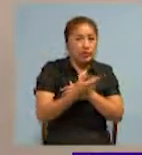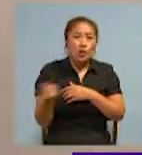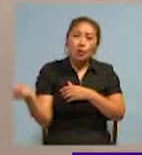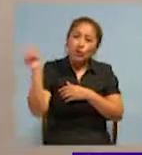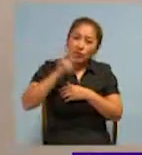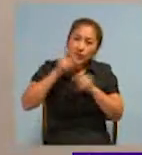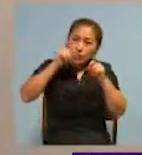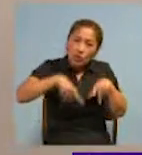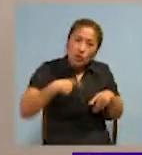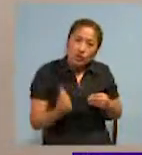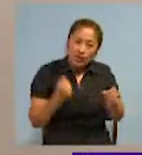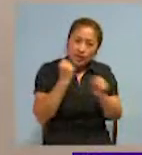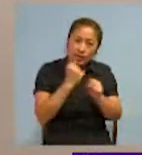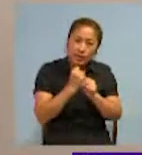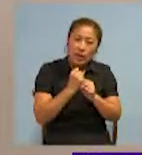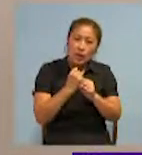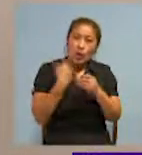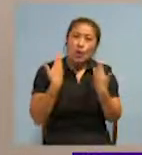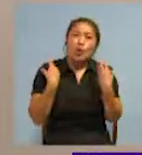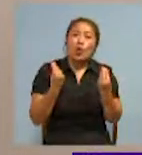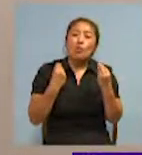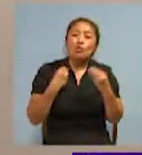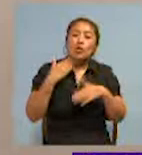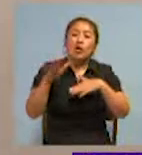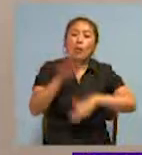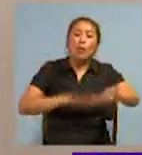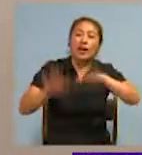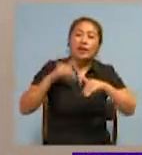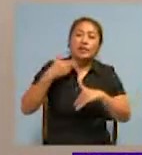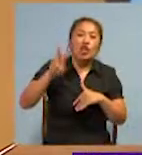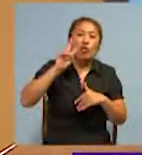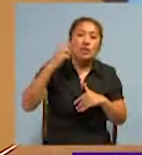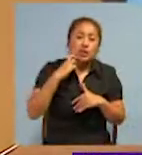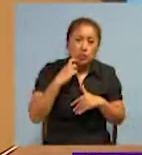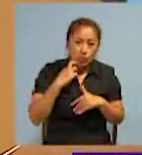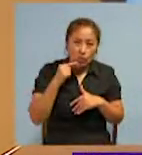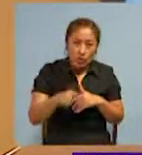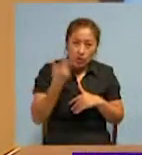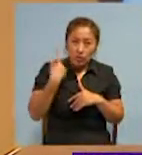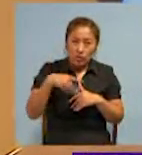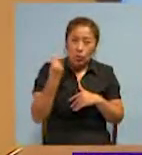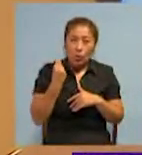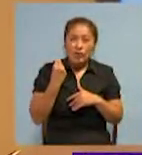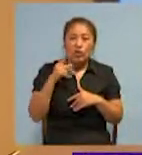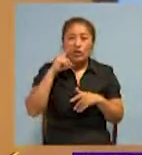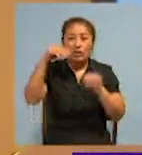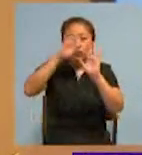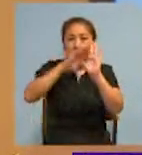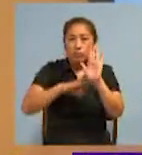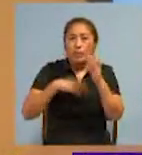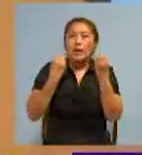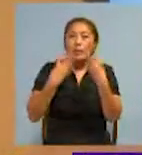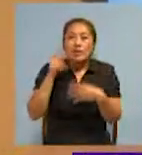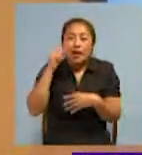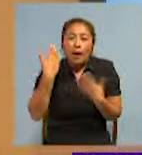trabajos cuál es lo que es lo que se planifica para lo que se viene para este 2019 cuando cuáles son las fechas estipuladas para comenzar